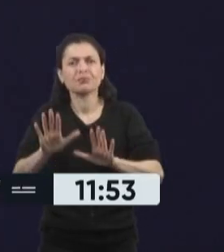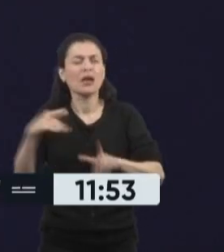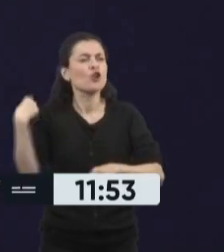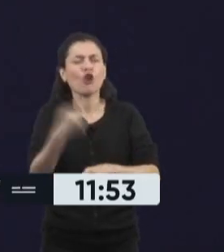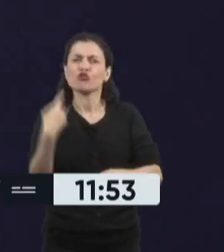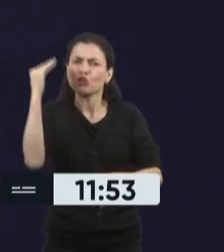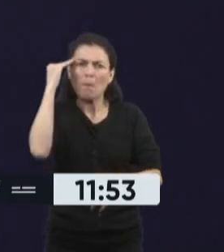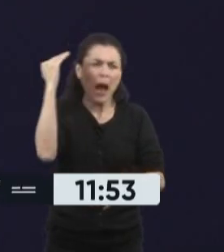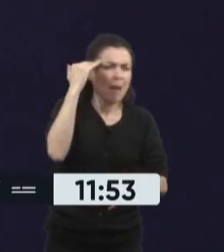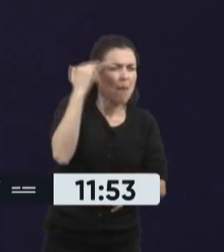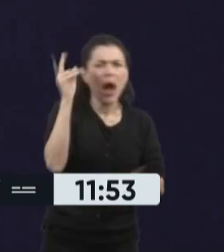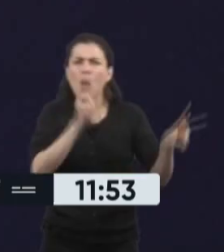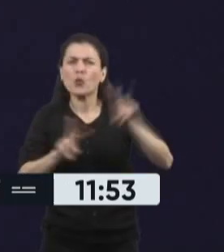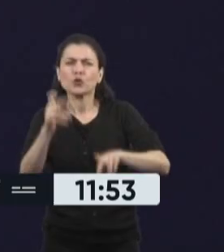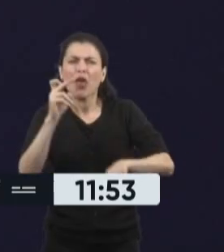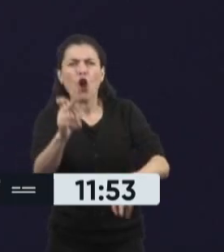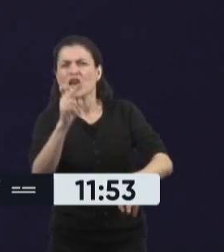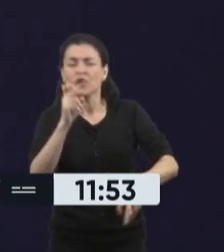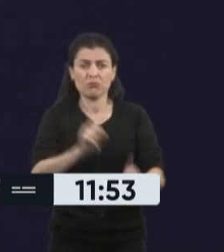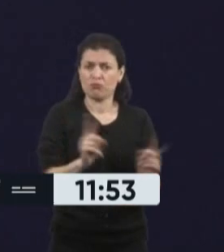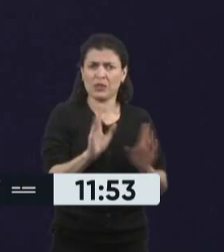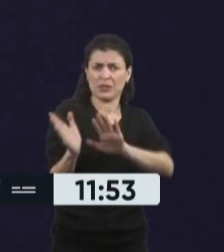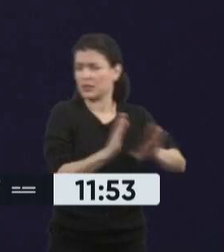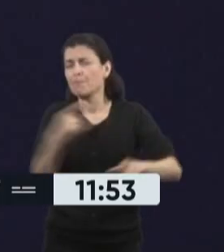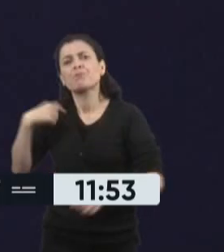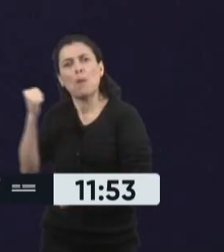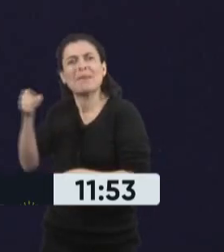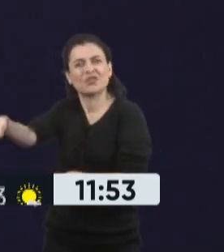con el dólar, estamos obsesionados con el peso.